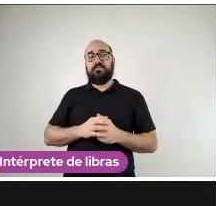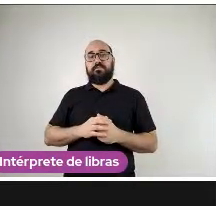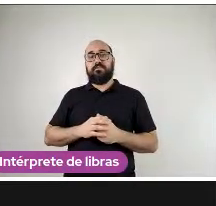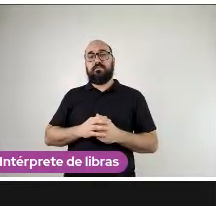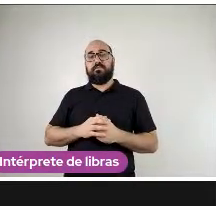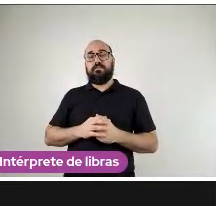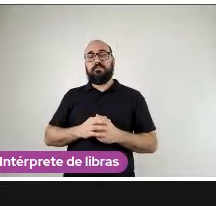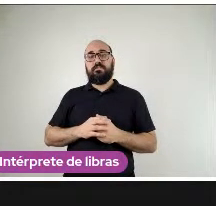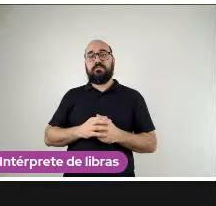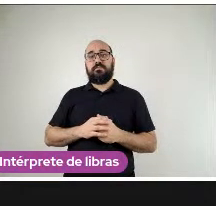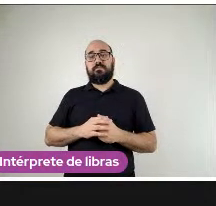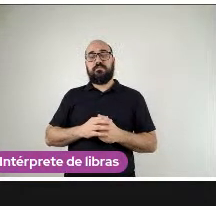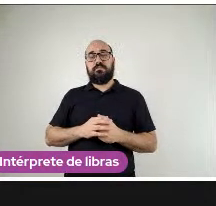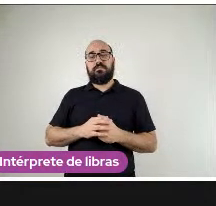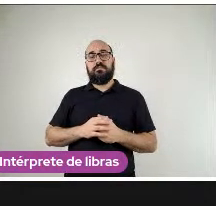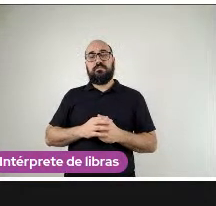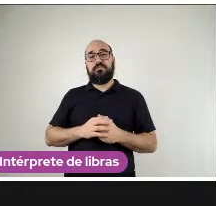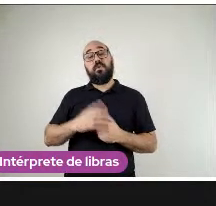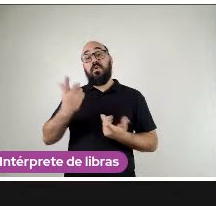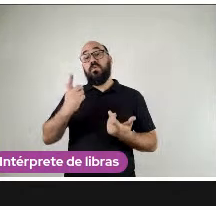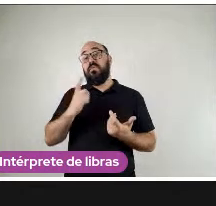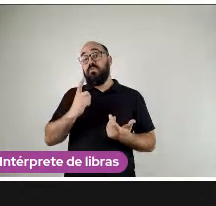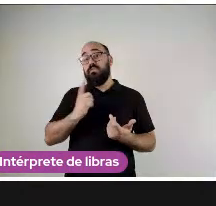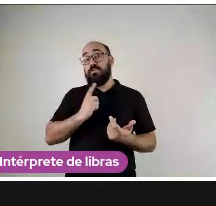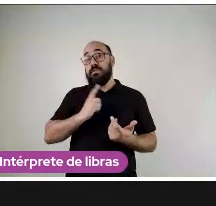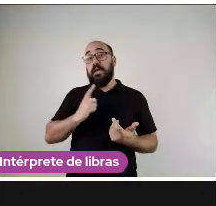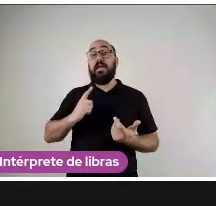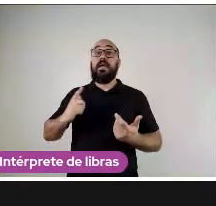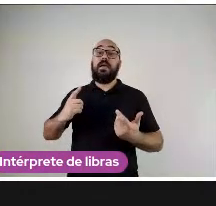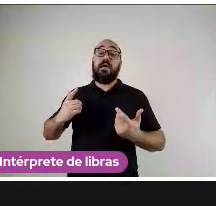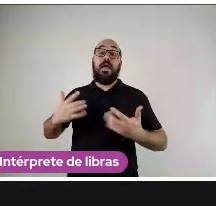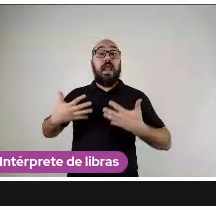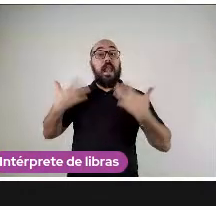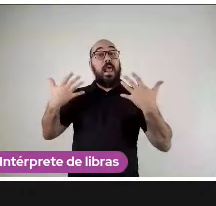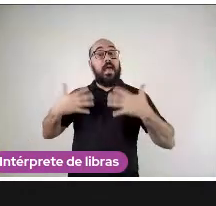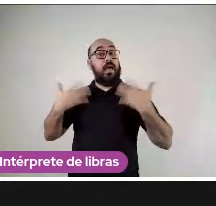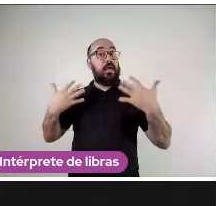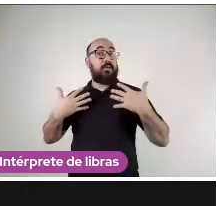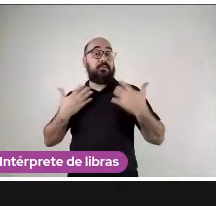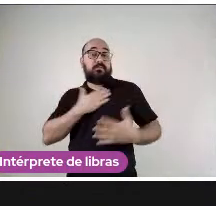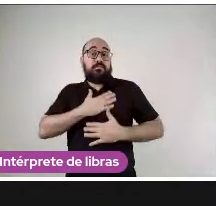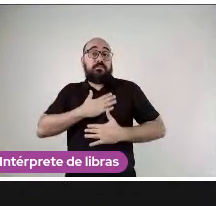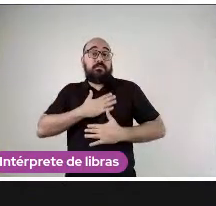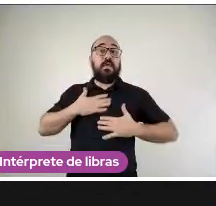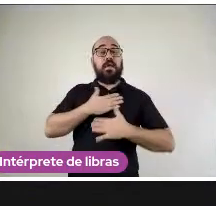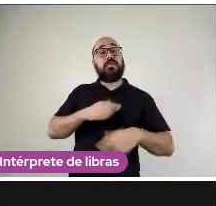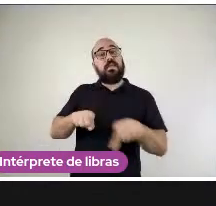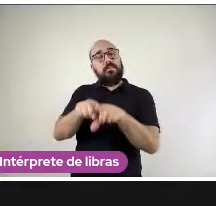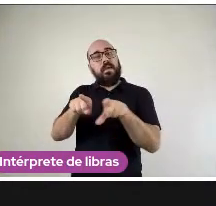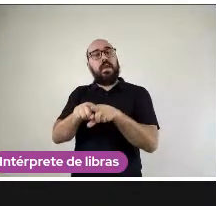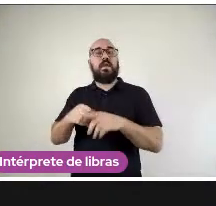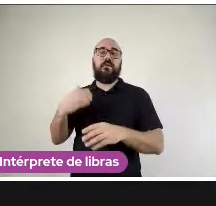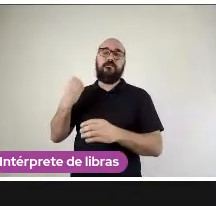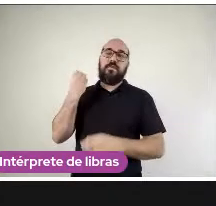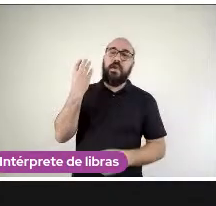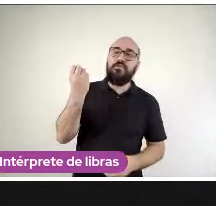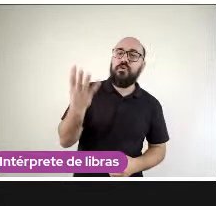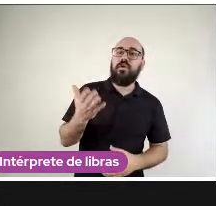playa, o que gente que va a bucear por todas las partes del mundo, o